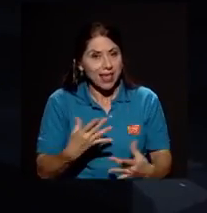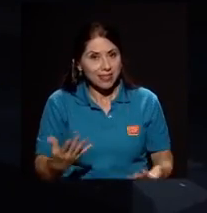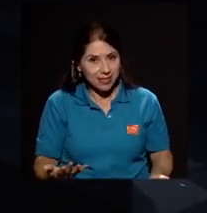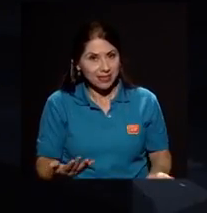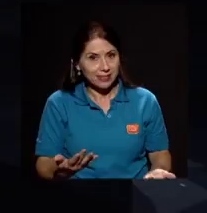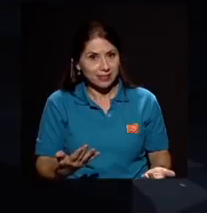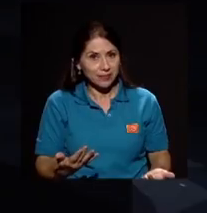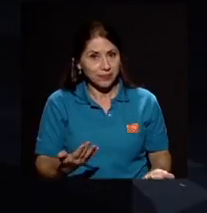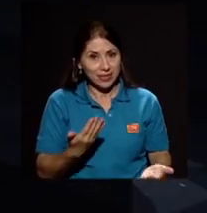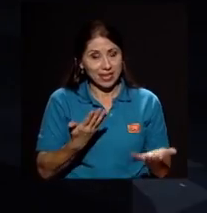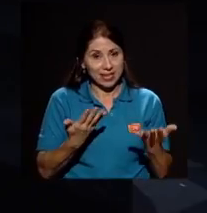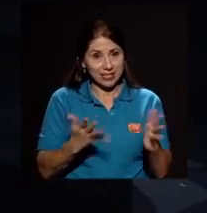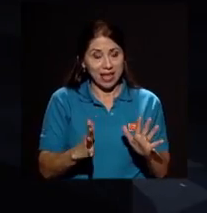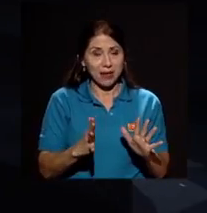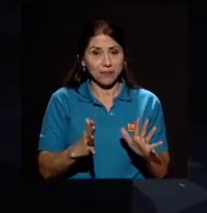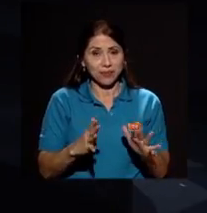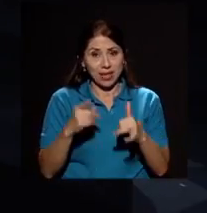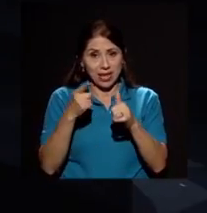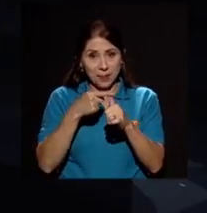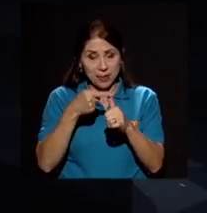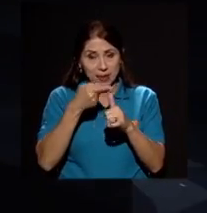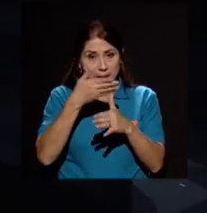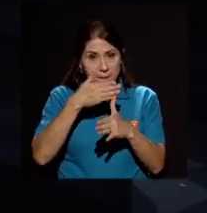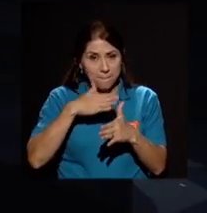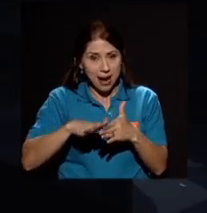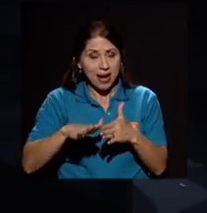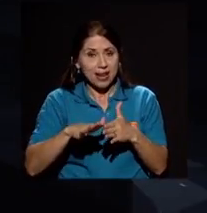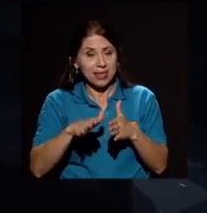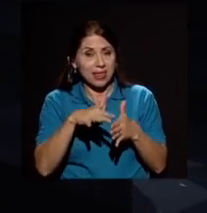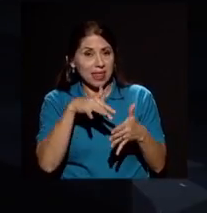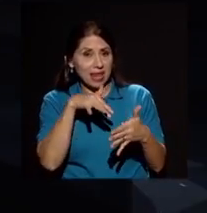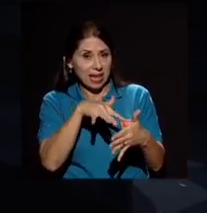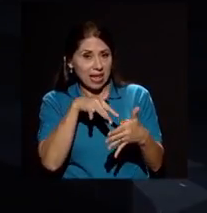la primera parte del estudio don ricardo caracteriza